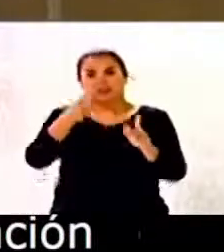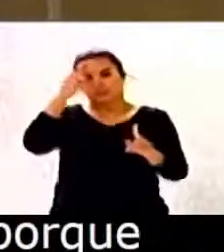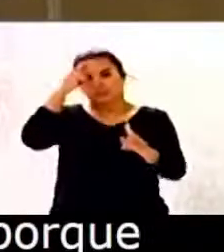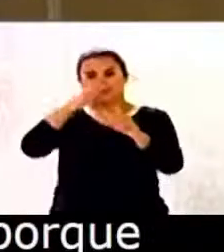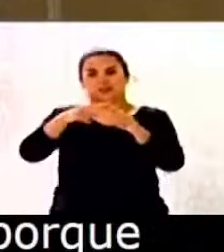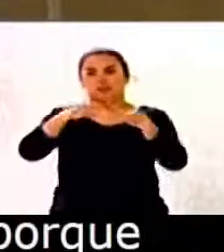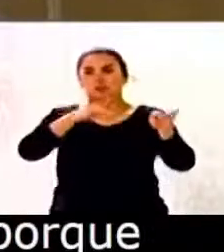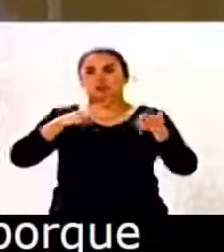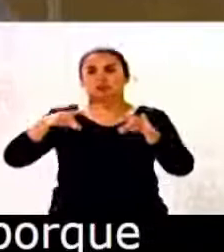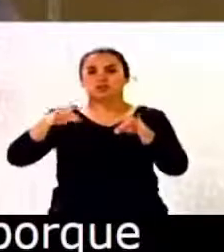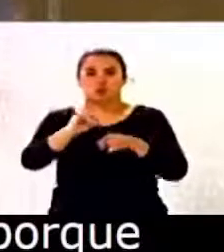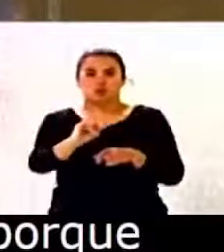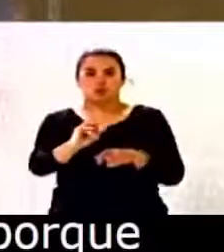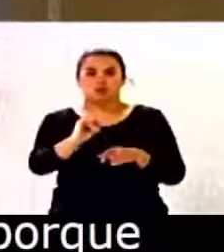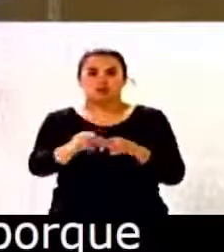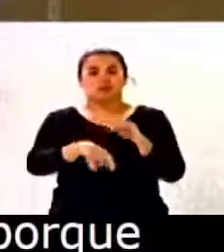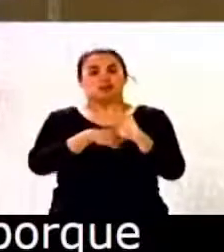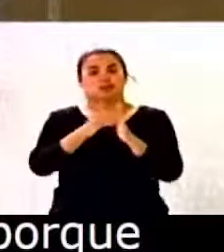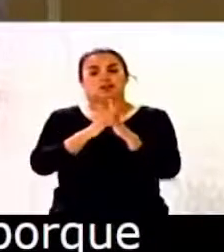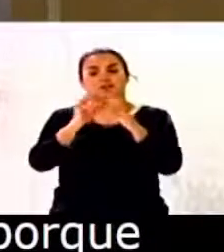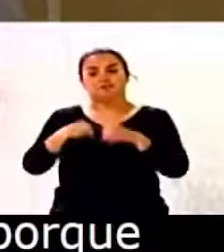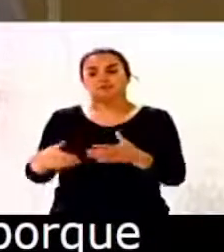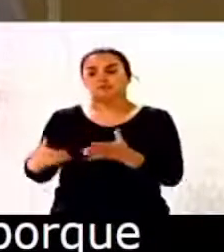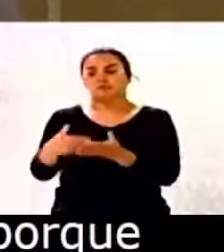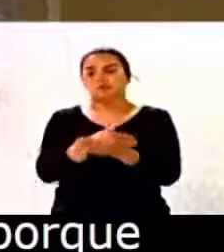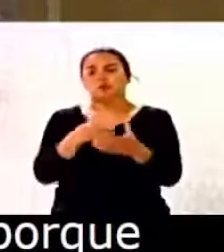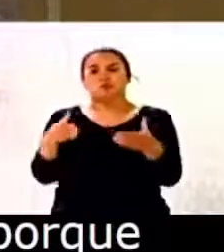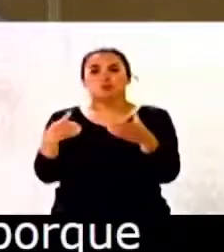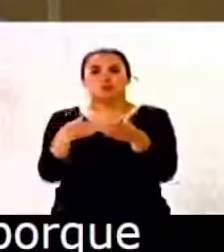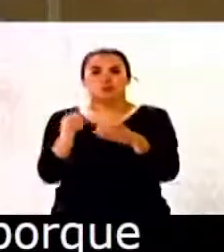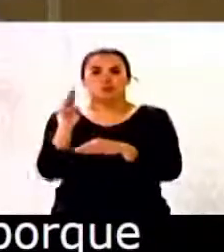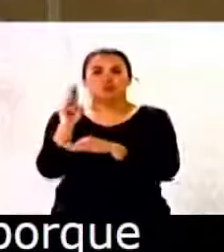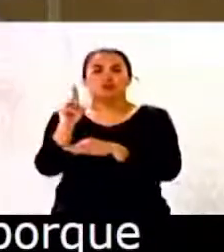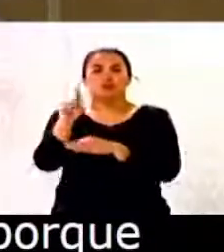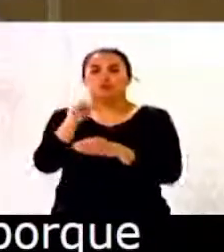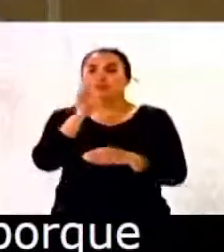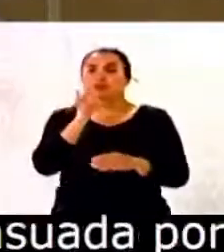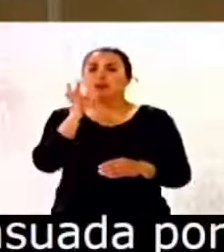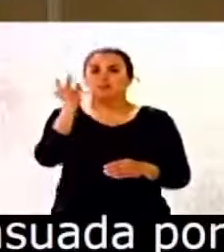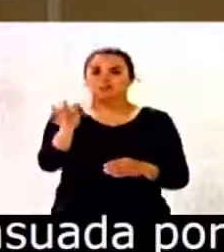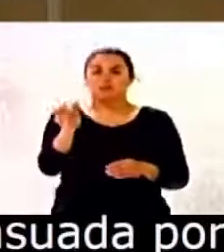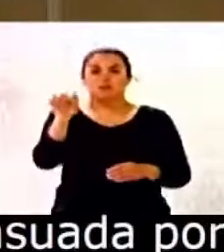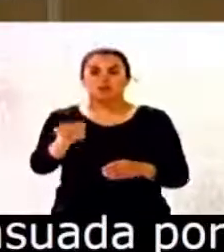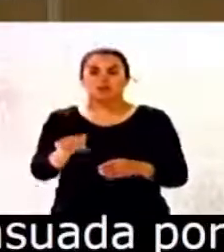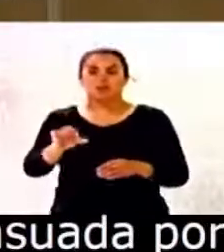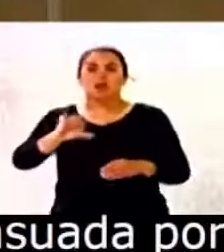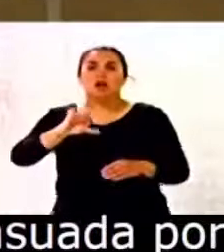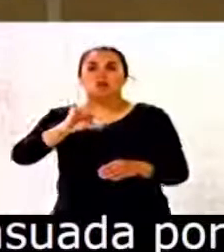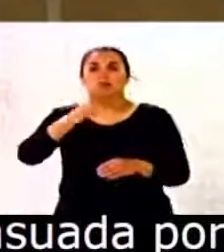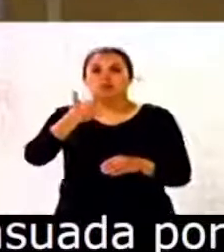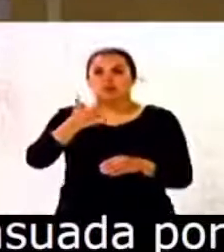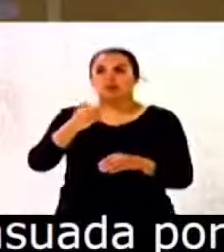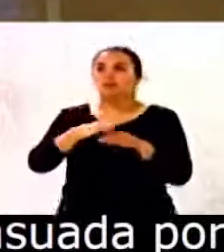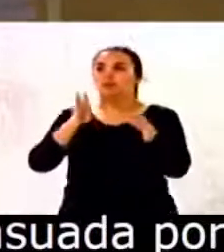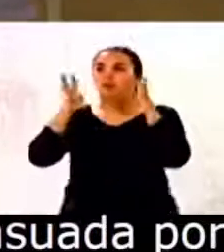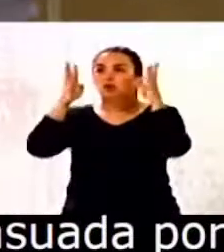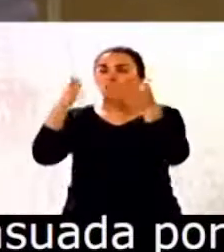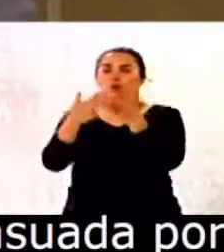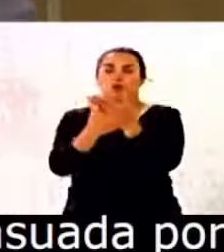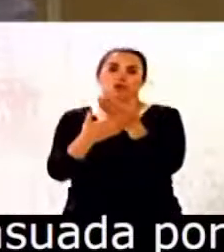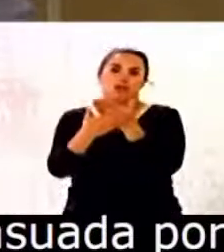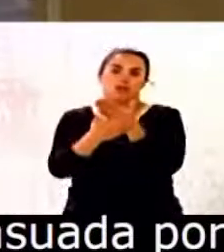Demográfico, una ley consensuada por todos los grupos parlamentarios, y porque hoy además, con la aprobación en el Consejo de